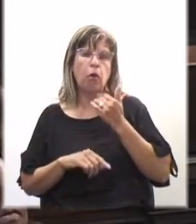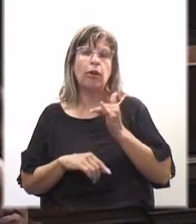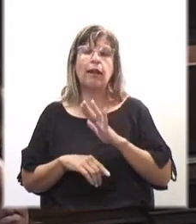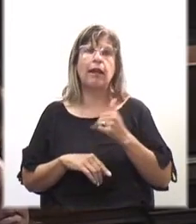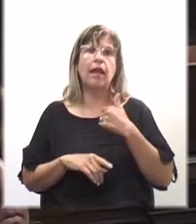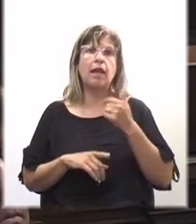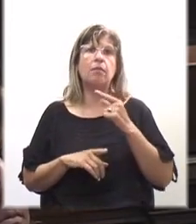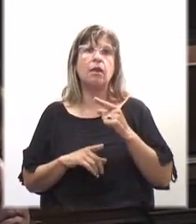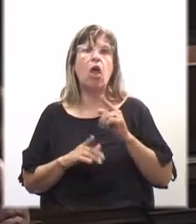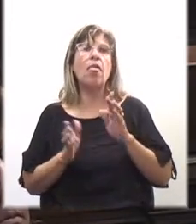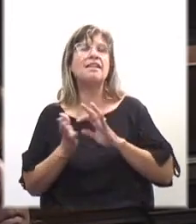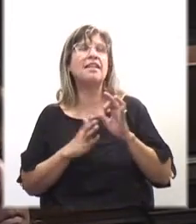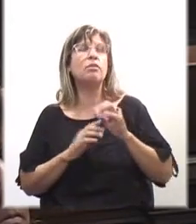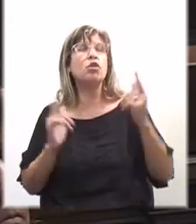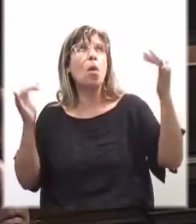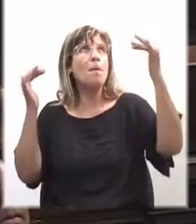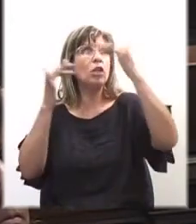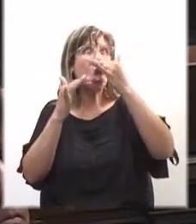servicio meteorológico.